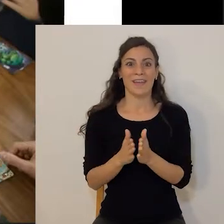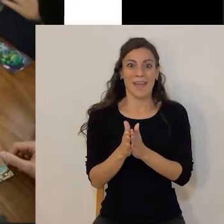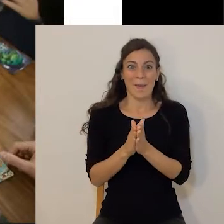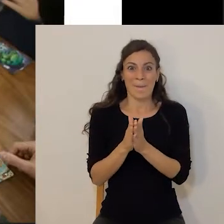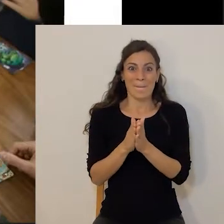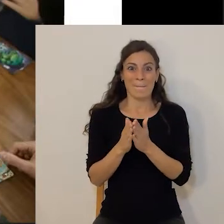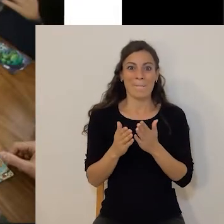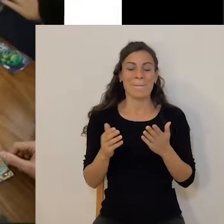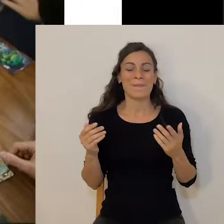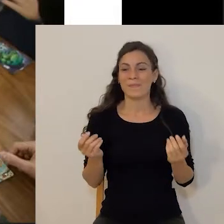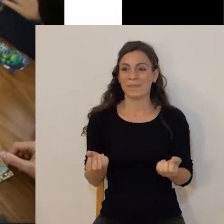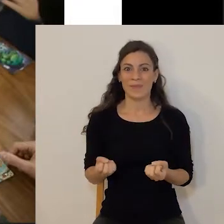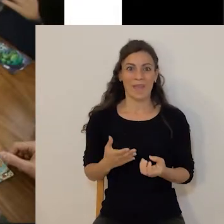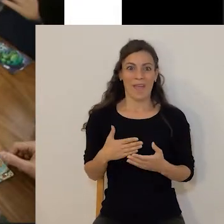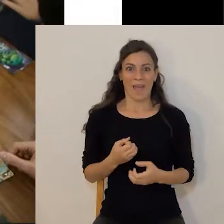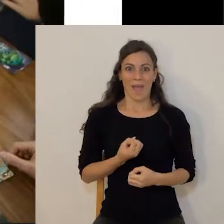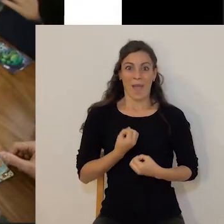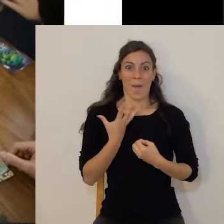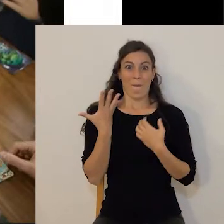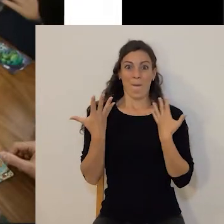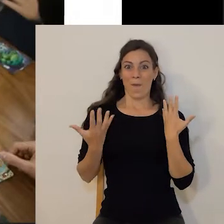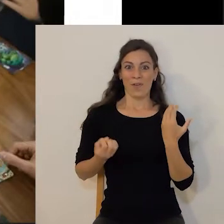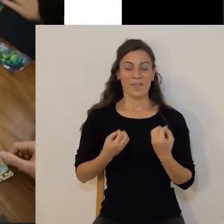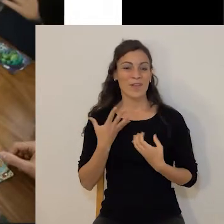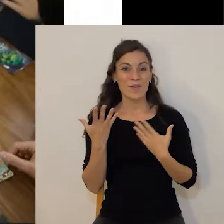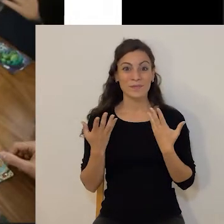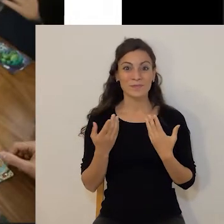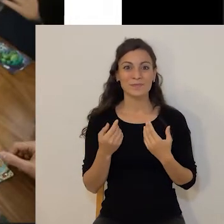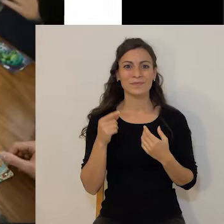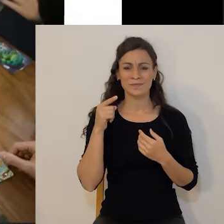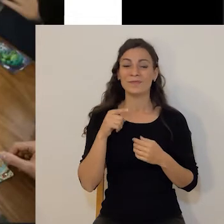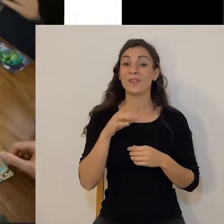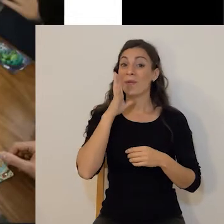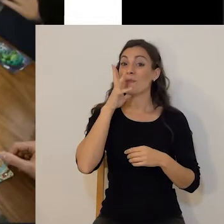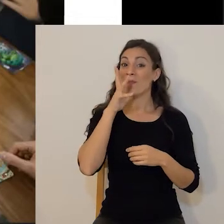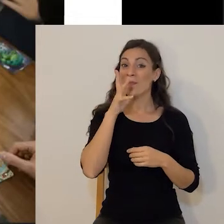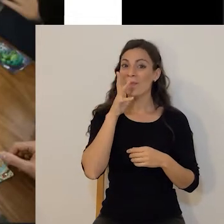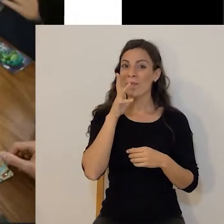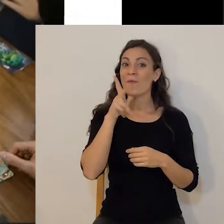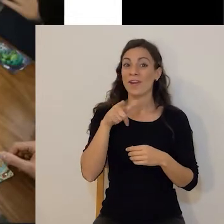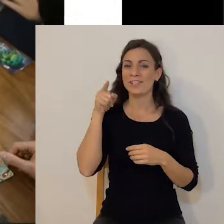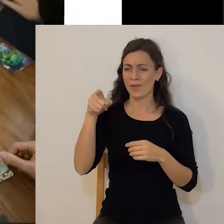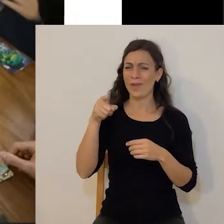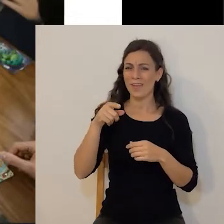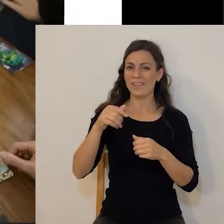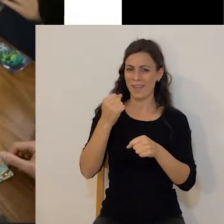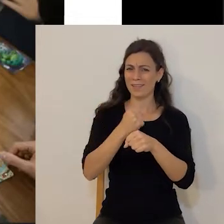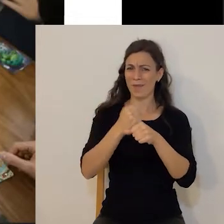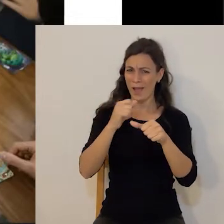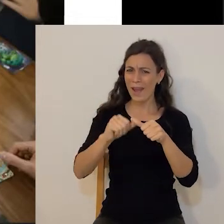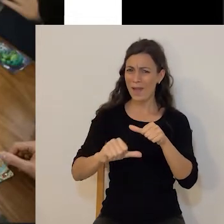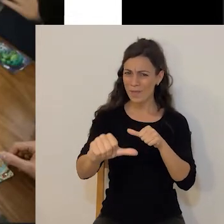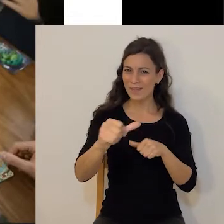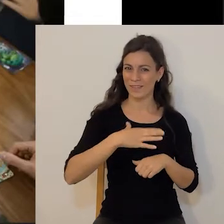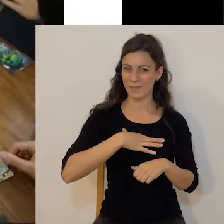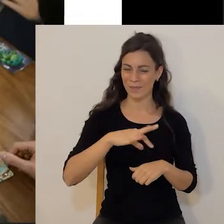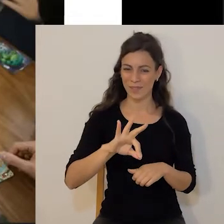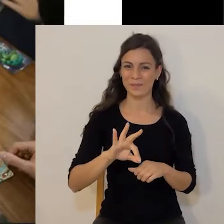está apasionado, emocionado. Y es desde la emoción desde la que va a poder trabajar, pero no